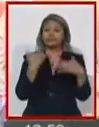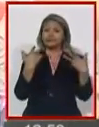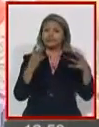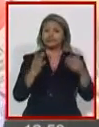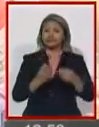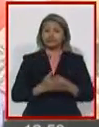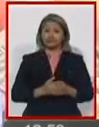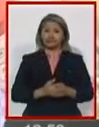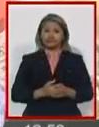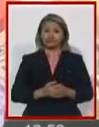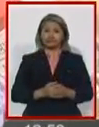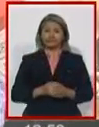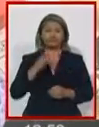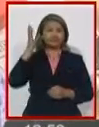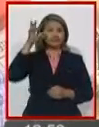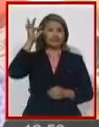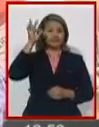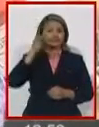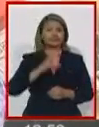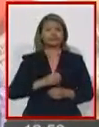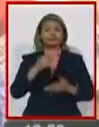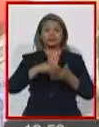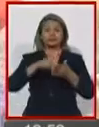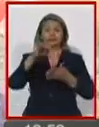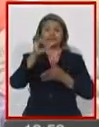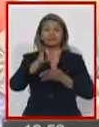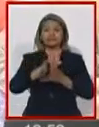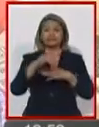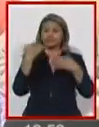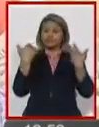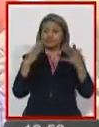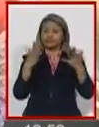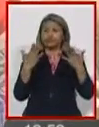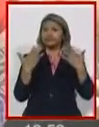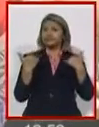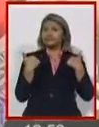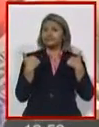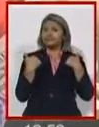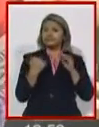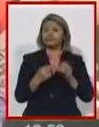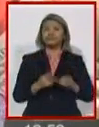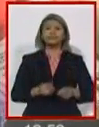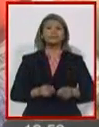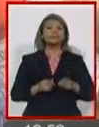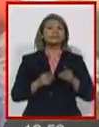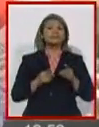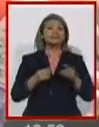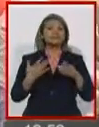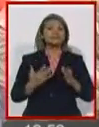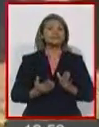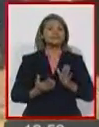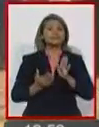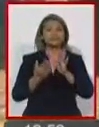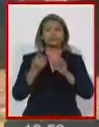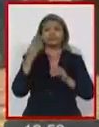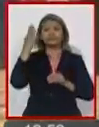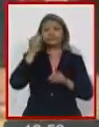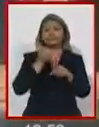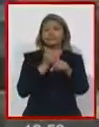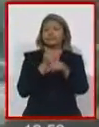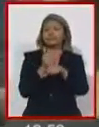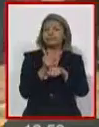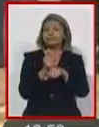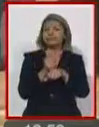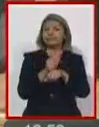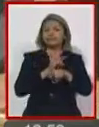que la Fiscalía Corporativa de la Villa Primero de Mayo ha procedido a presentar la imputación correspondiente por los delitos